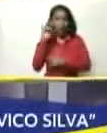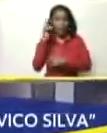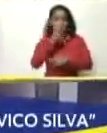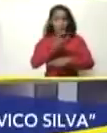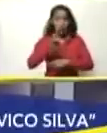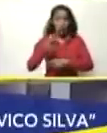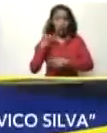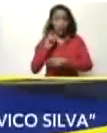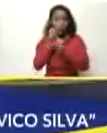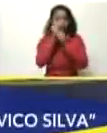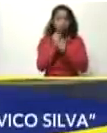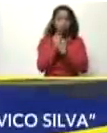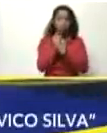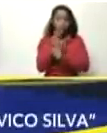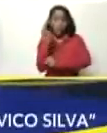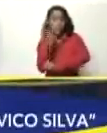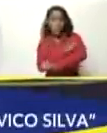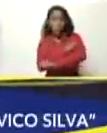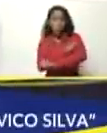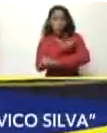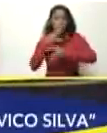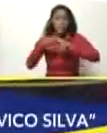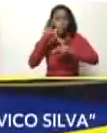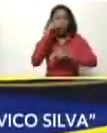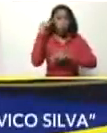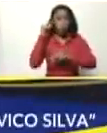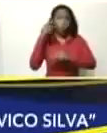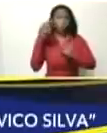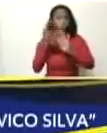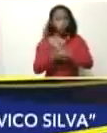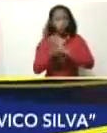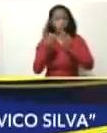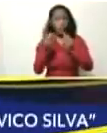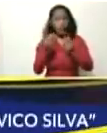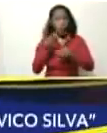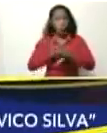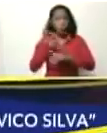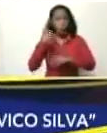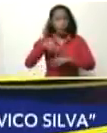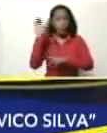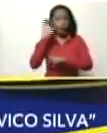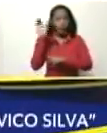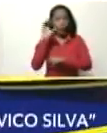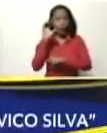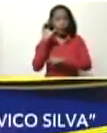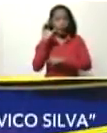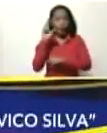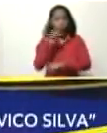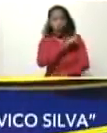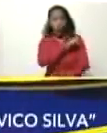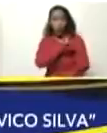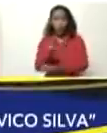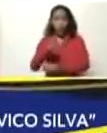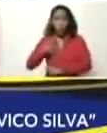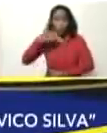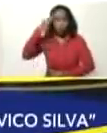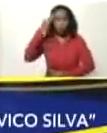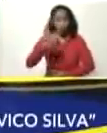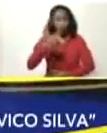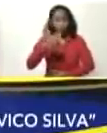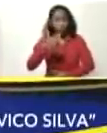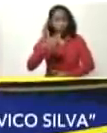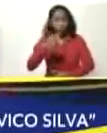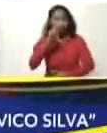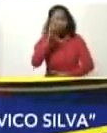que están a la espera en la vacunación, niños sobre todo, porque Caracas ha cumplido, mi comandante, con más